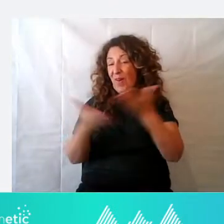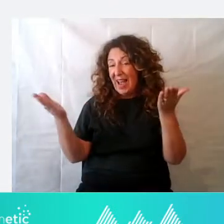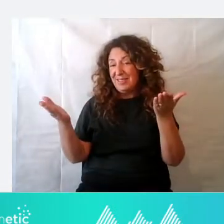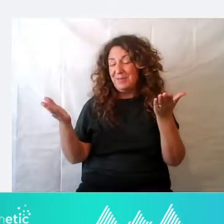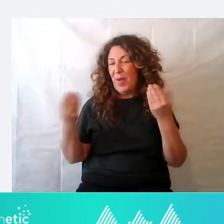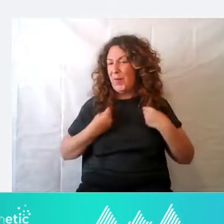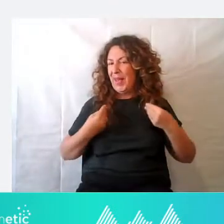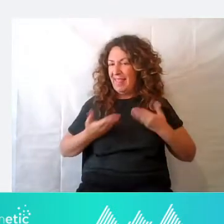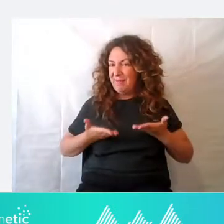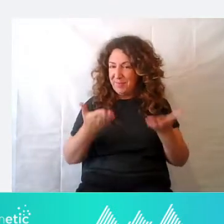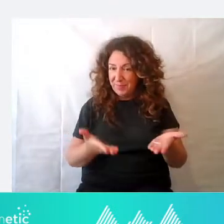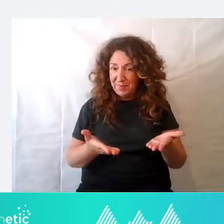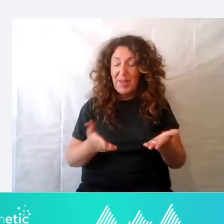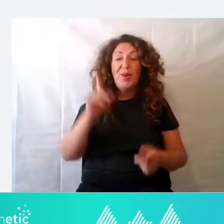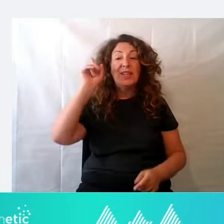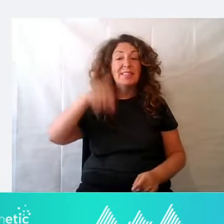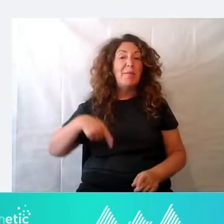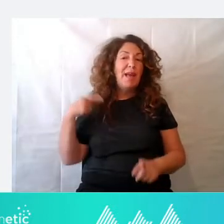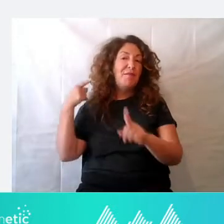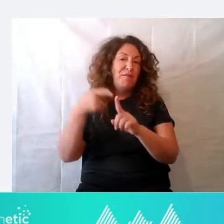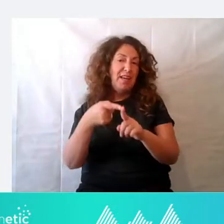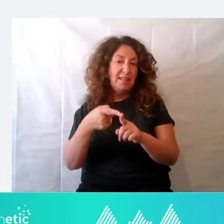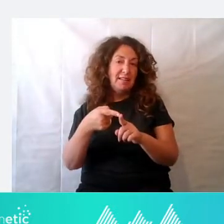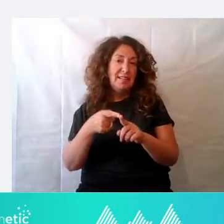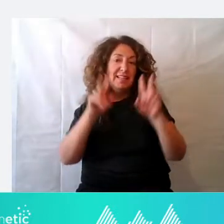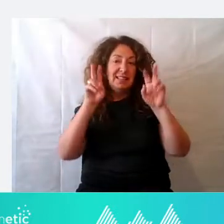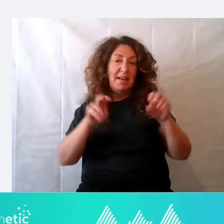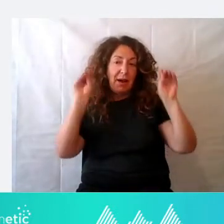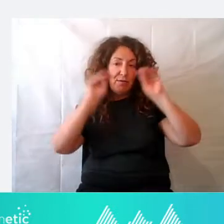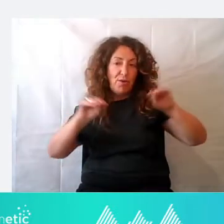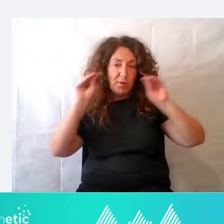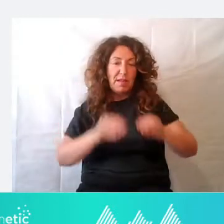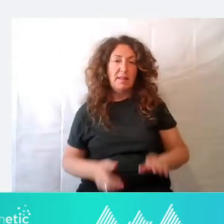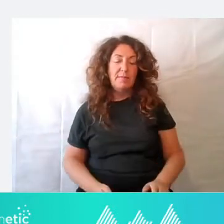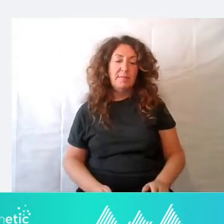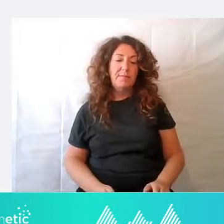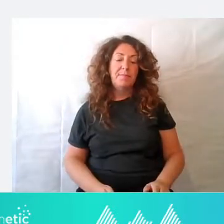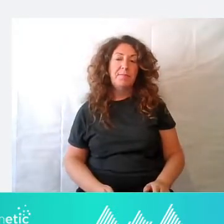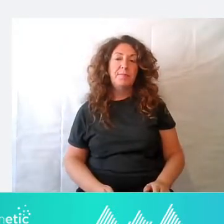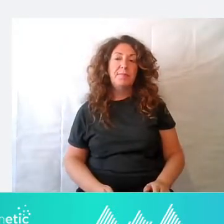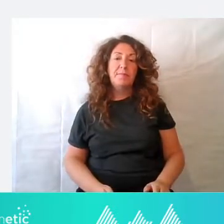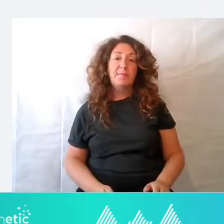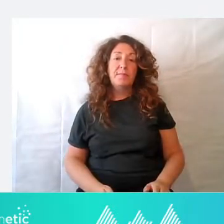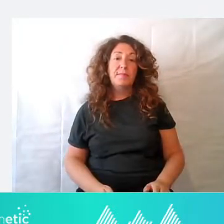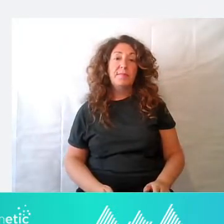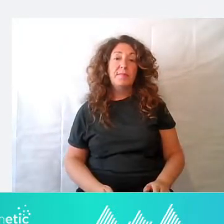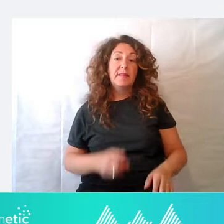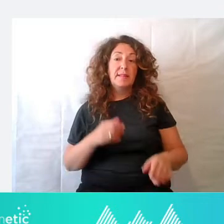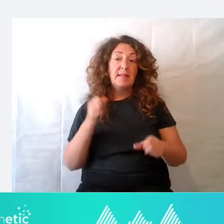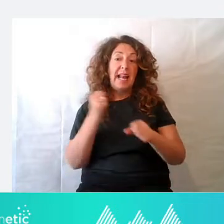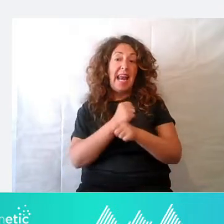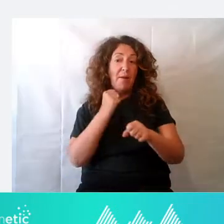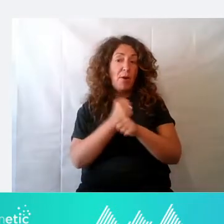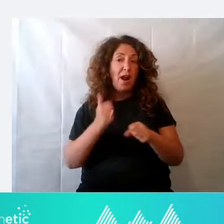un fin en sí por qué digo esto en el tema de la formación hay una gran oportunidad laboral en los próximos años en el mundo de las nuevas tecnologías